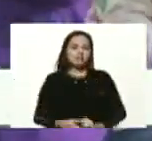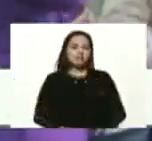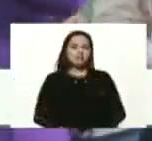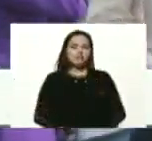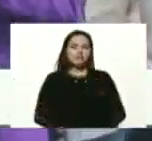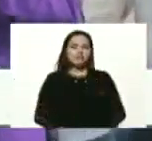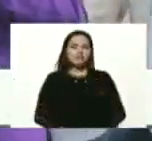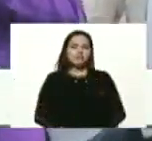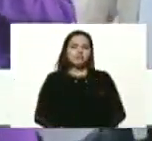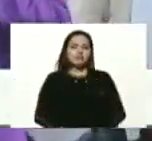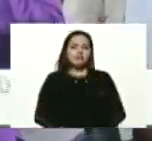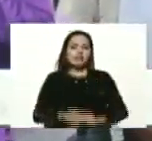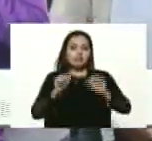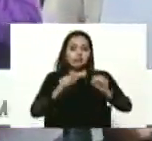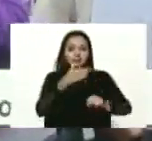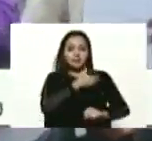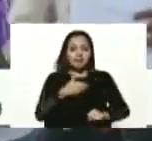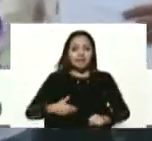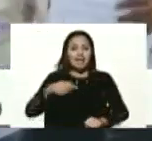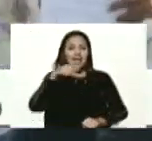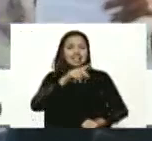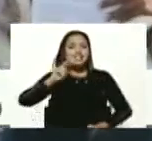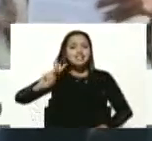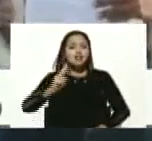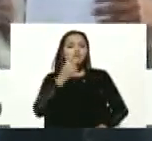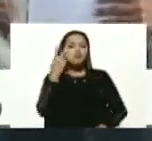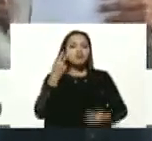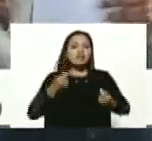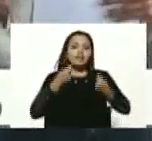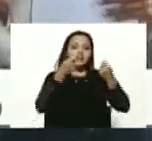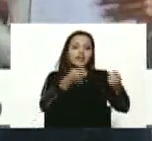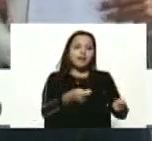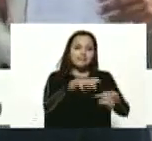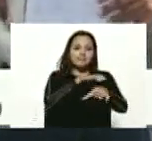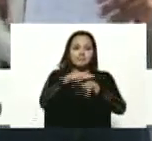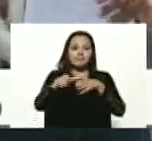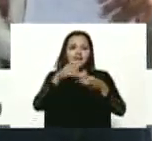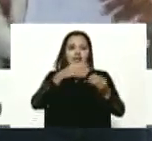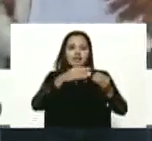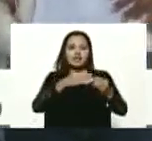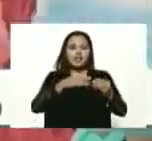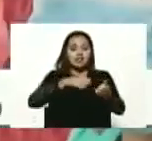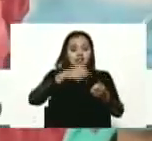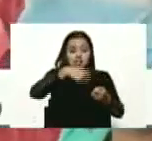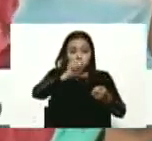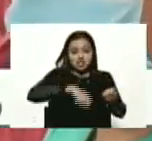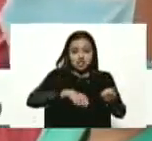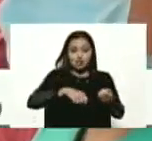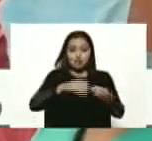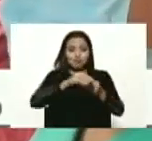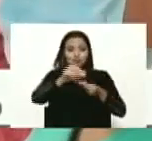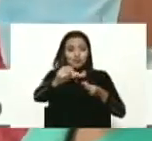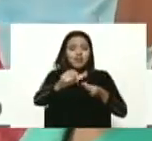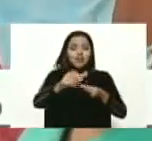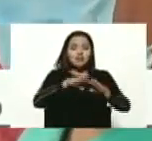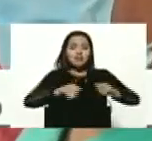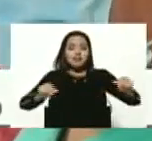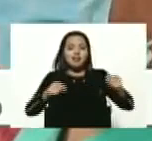venceremos. Y presidente, es que esta es la segunda entrega masiva de títulos de tierra. En total hemos hasta ahora